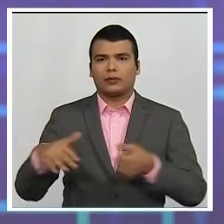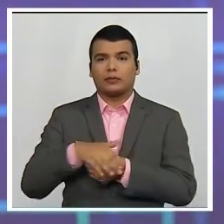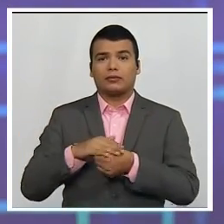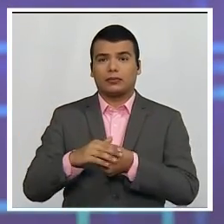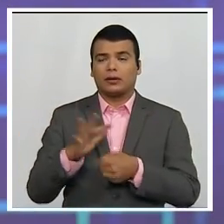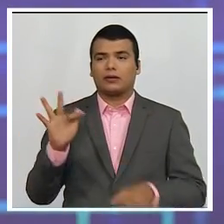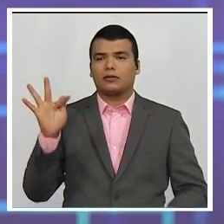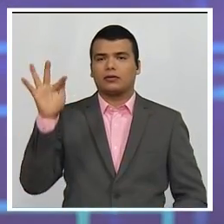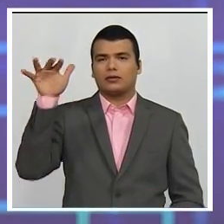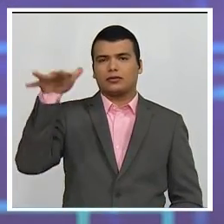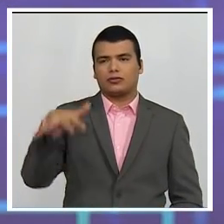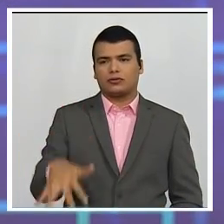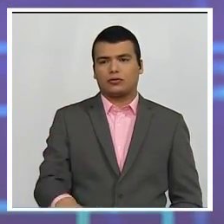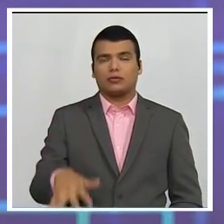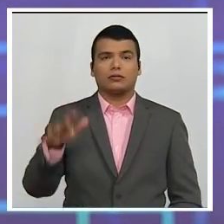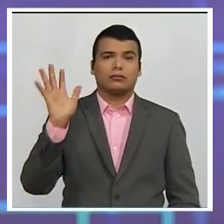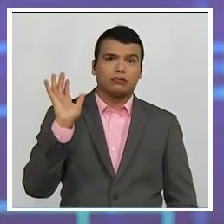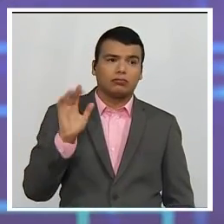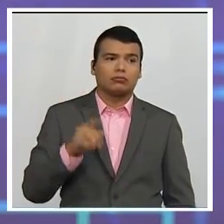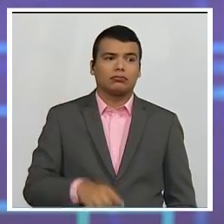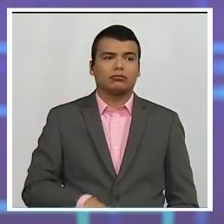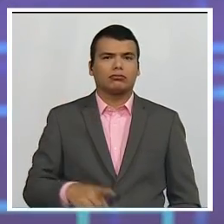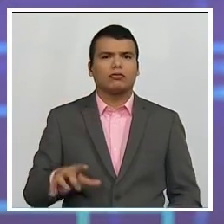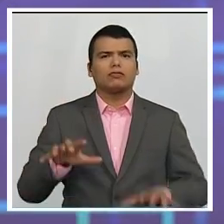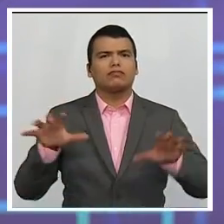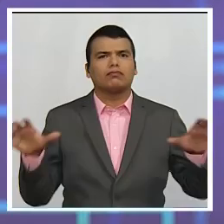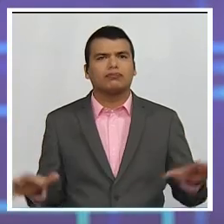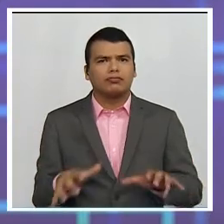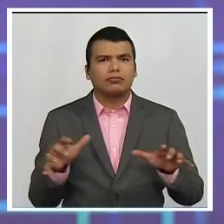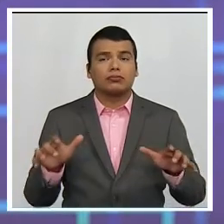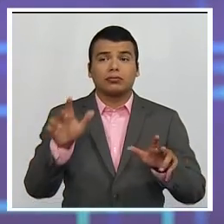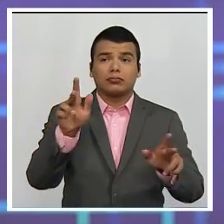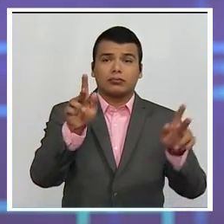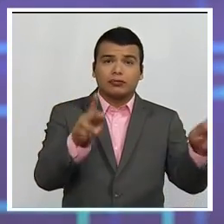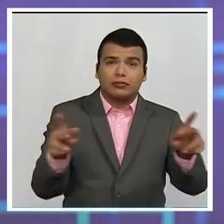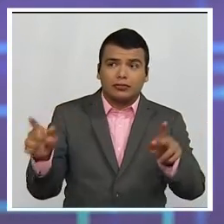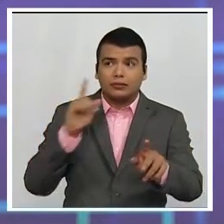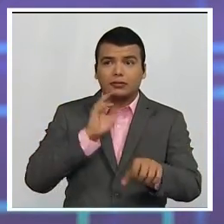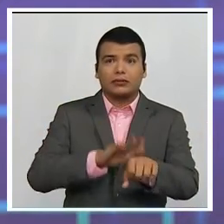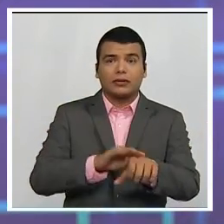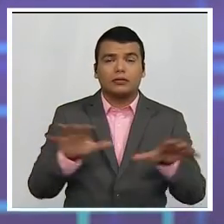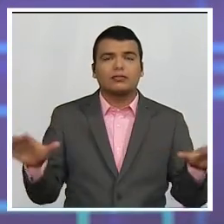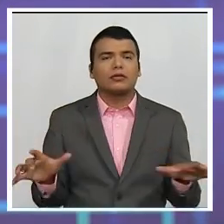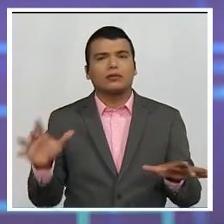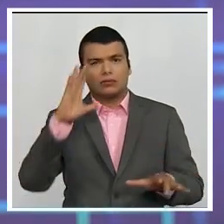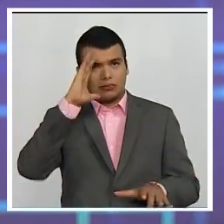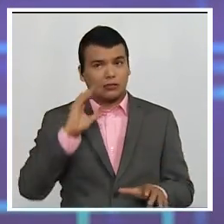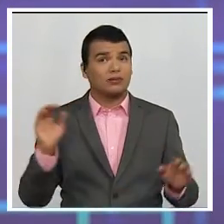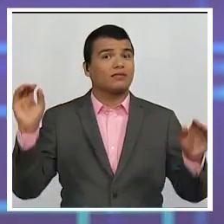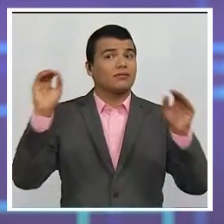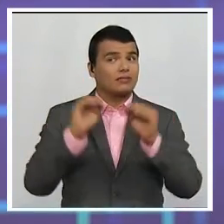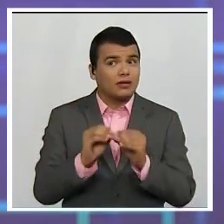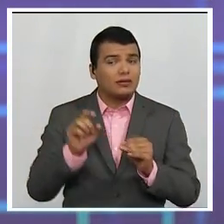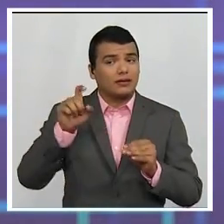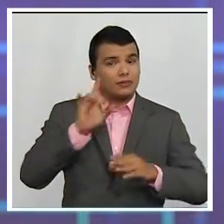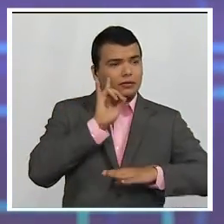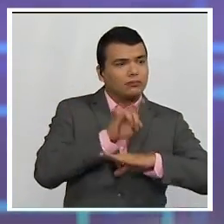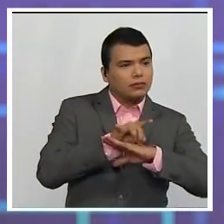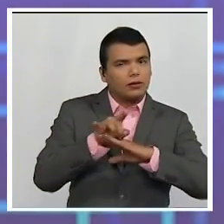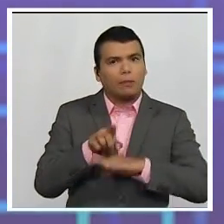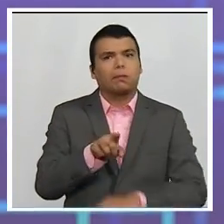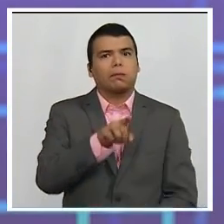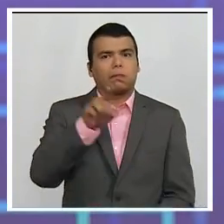en donde no obstante algunos operativos la ciudadanía insiste en que más que esto es lo que necesitan es presencia permanente de las autoridades